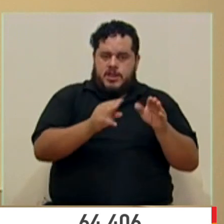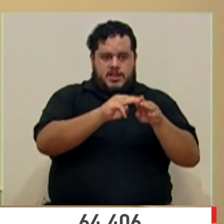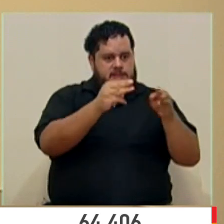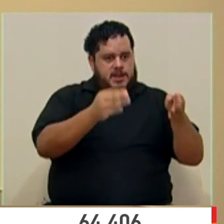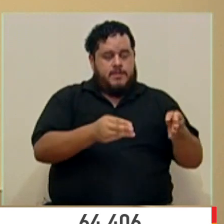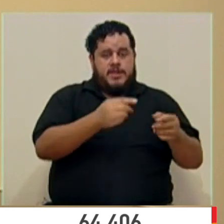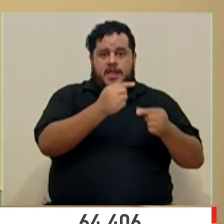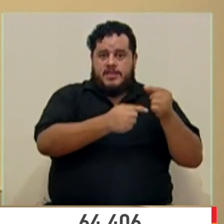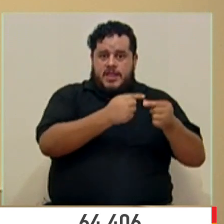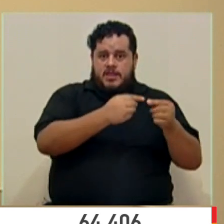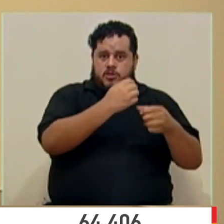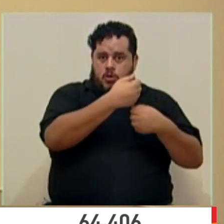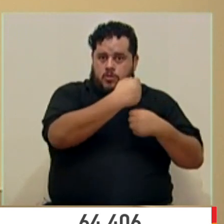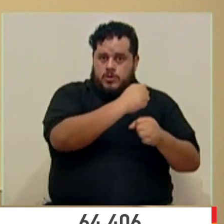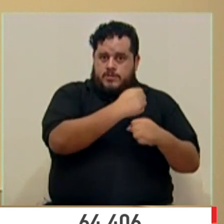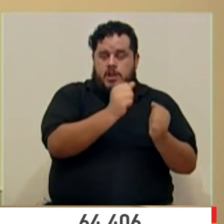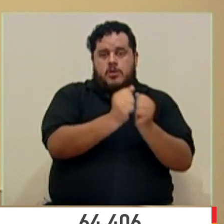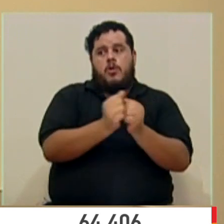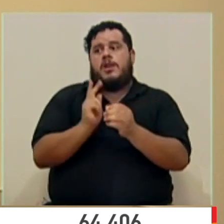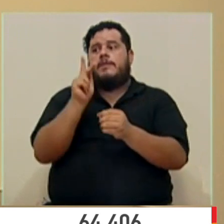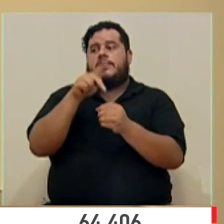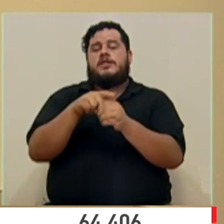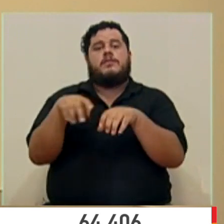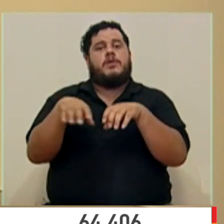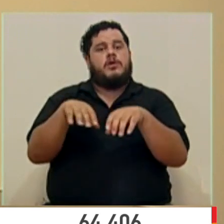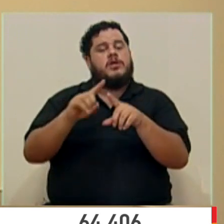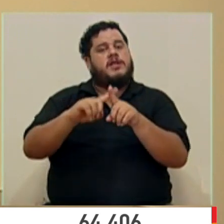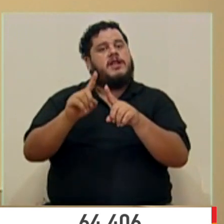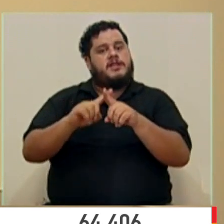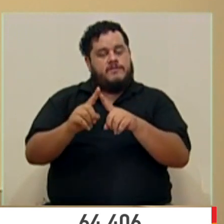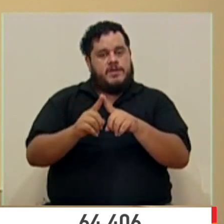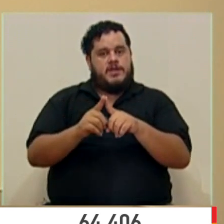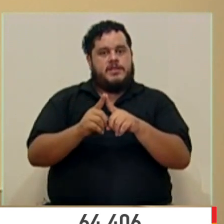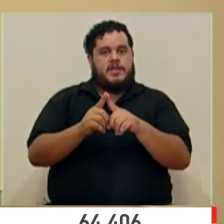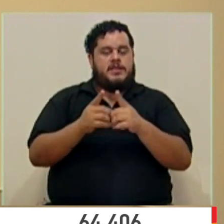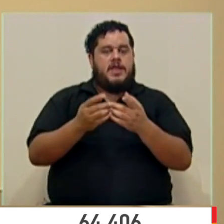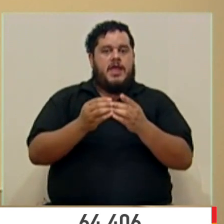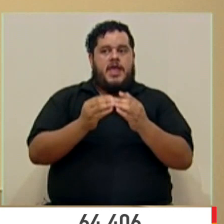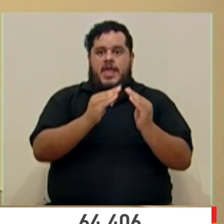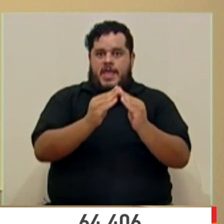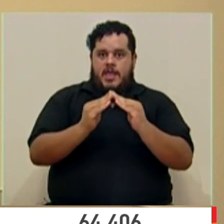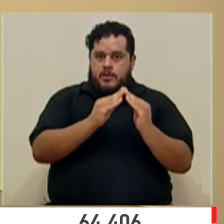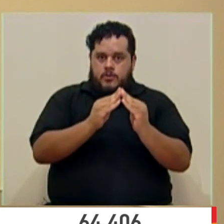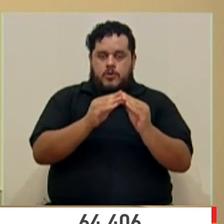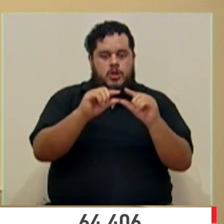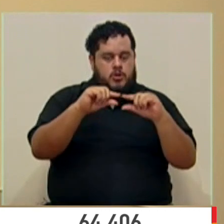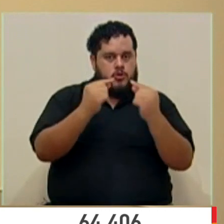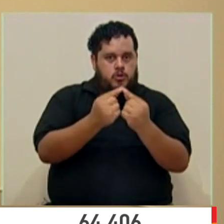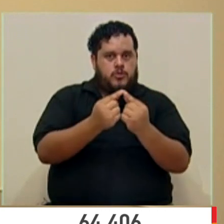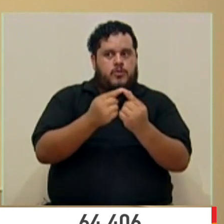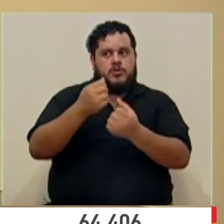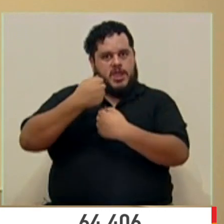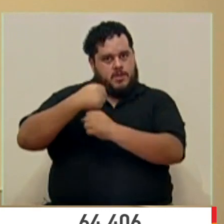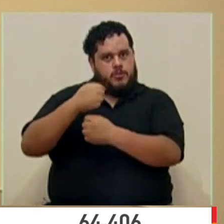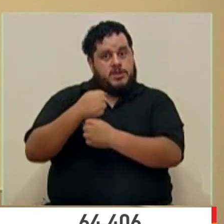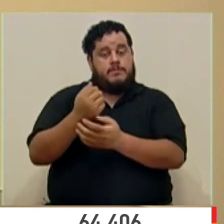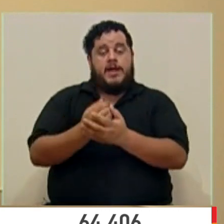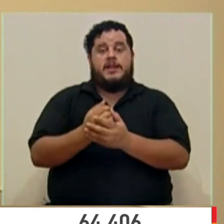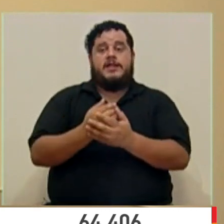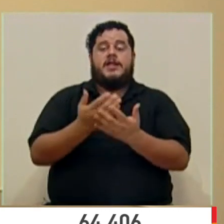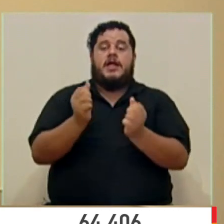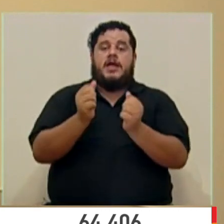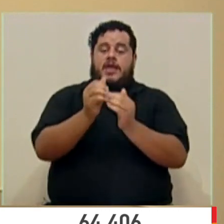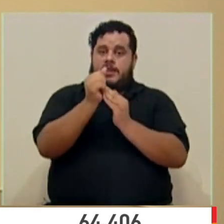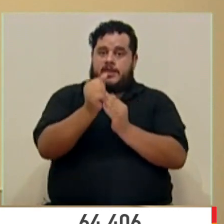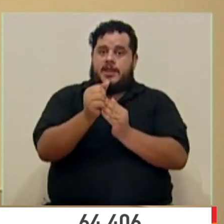Municipal con la participación activa de las instancias que agrupan a las diferentes corporaciones municipales bajo el